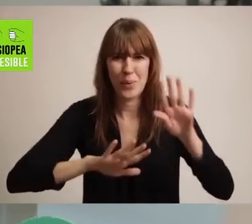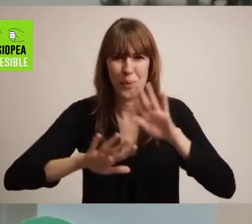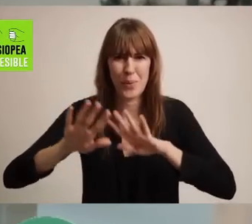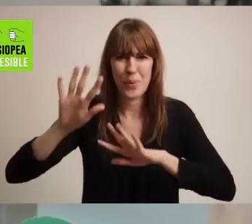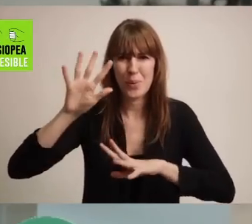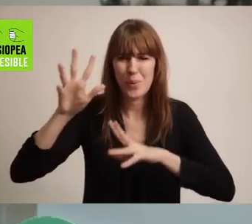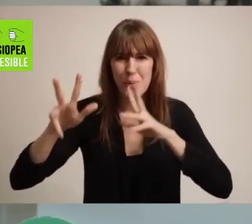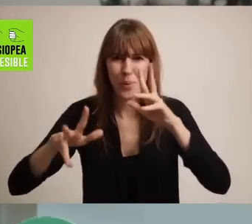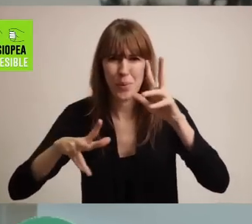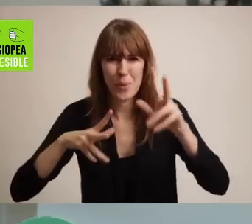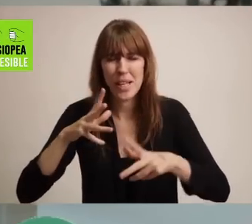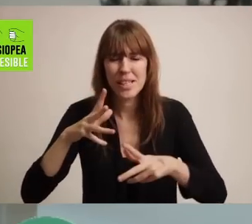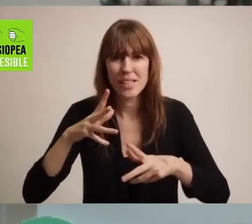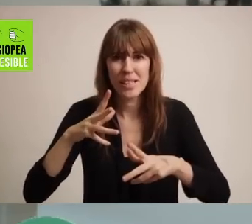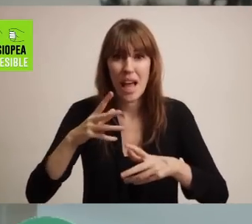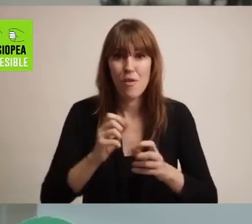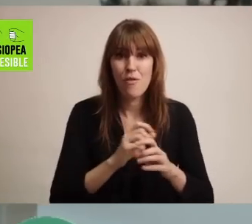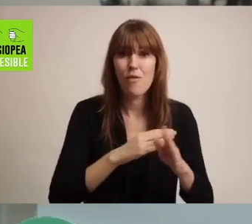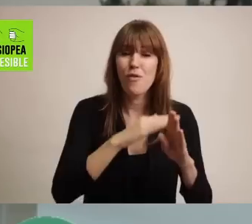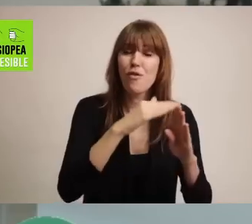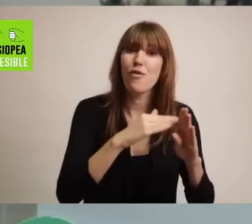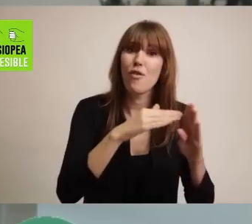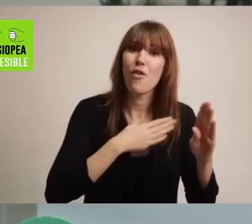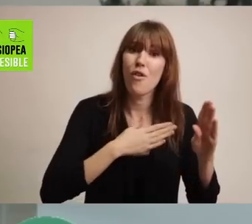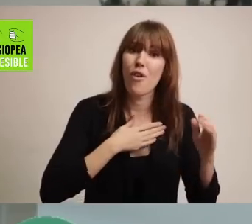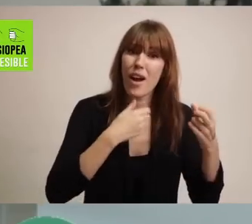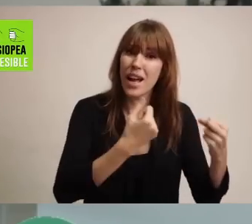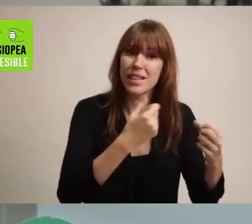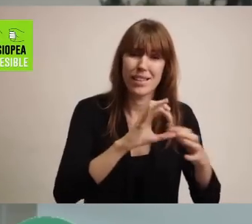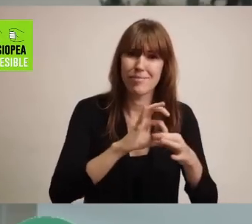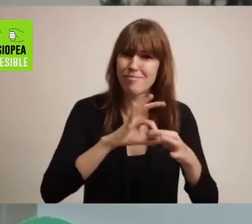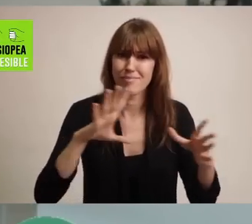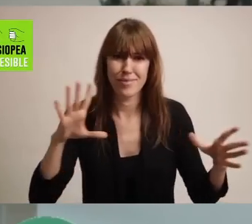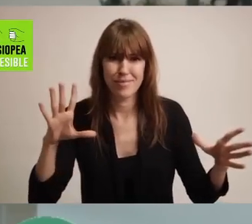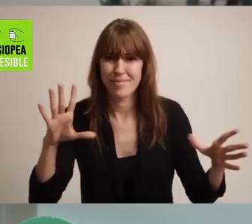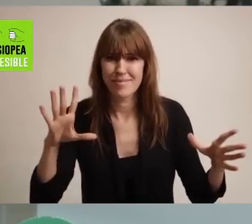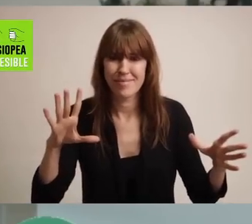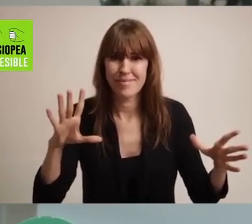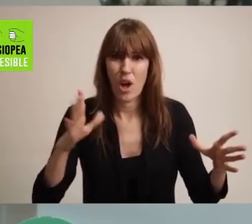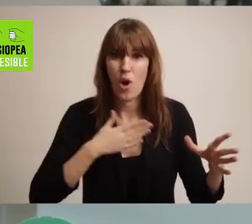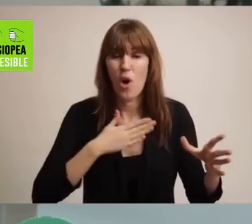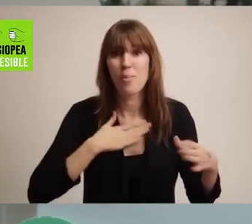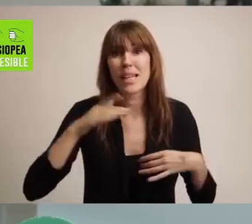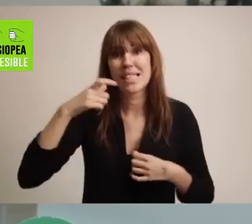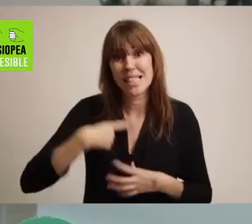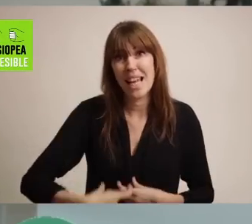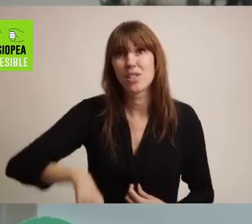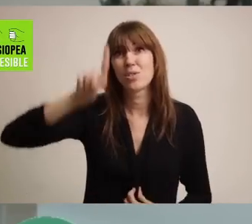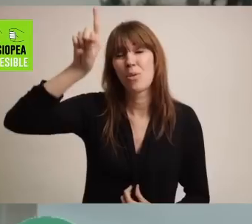nebulosa, nada que ver con la fuente, nada que ver con lo que es mi